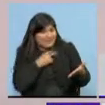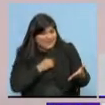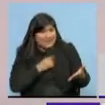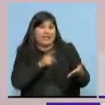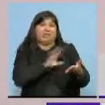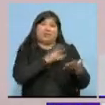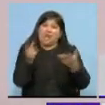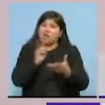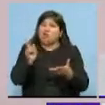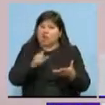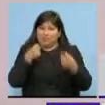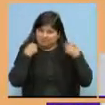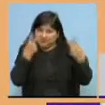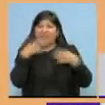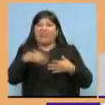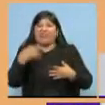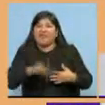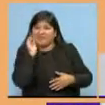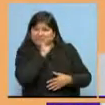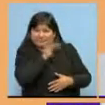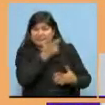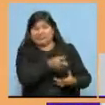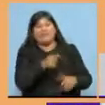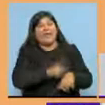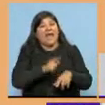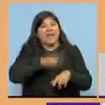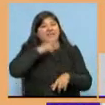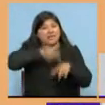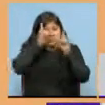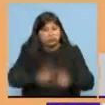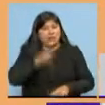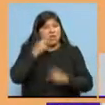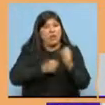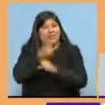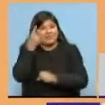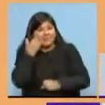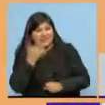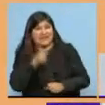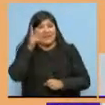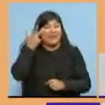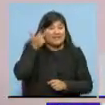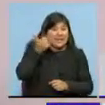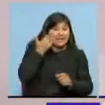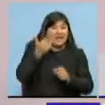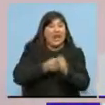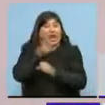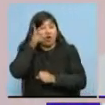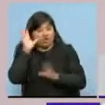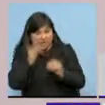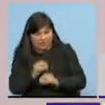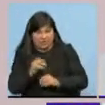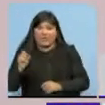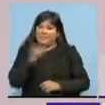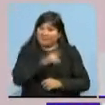viernes de 9 a 13 y de 18 a 20 horas muchas gracias por la gracia usted es un placer doctora patricia